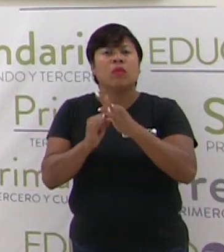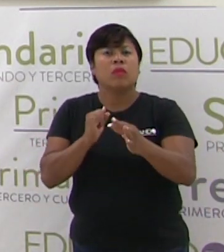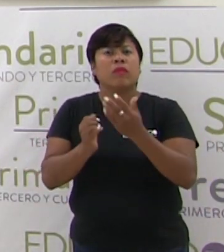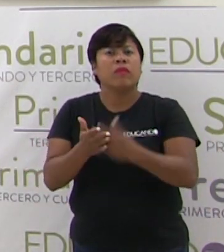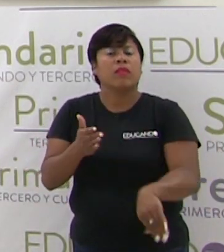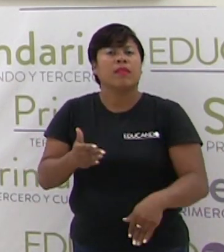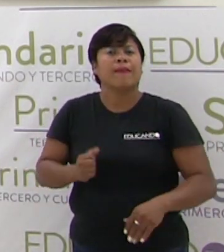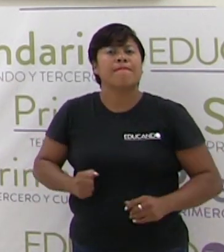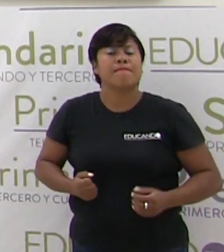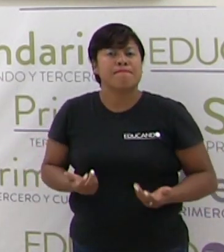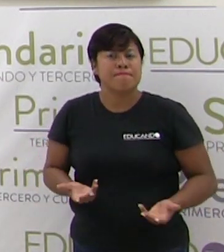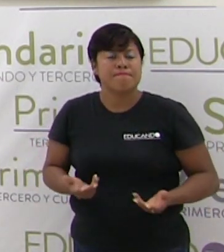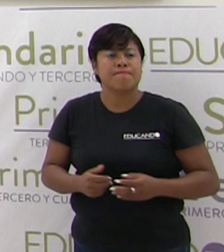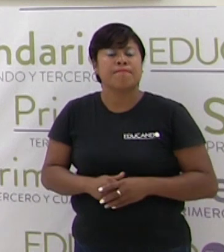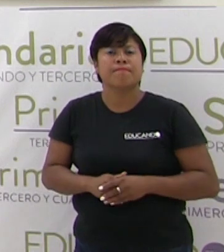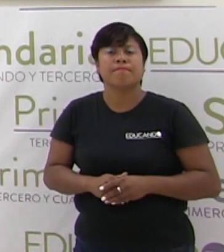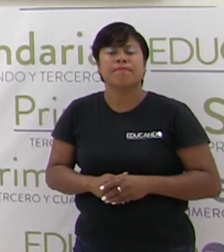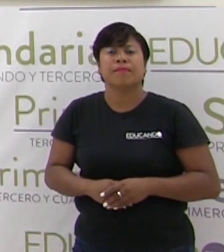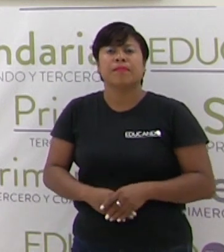última que nos falta?